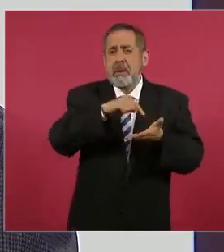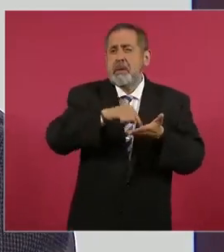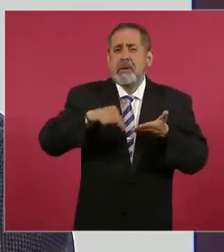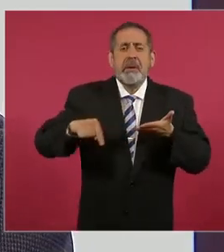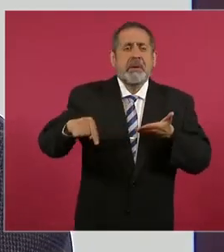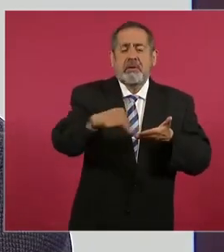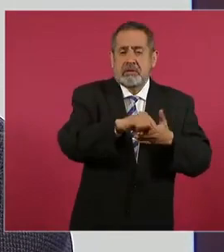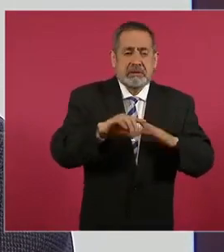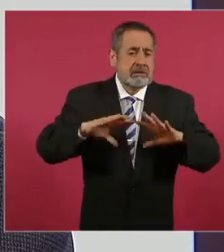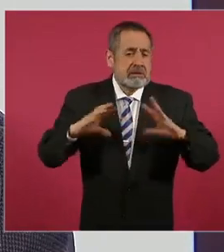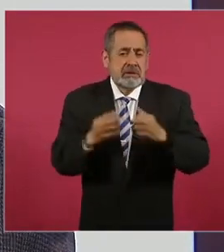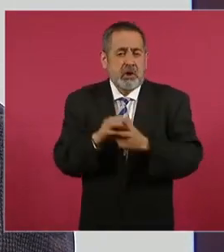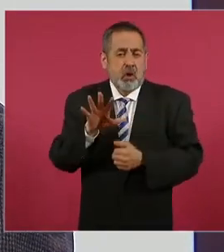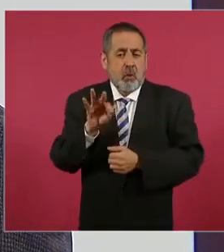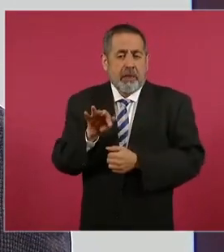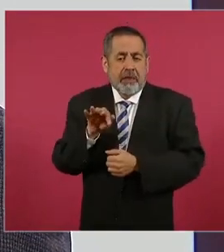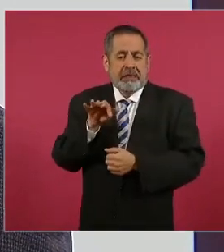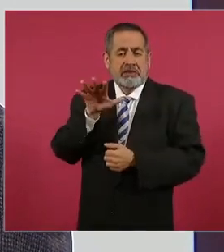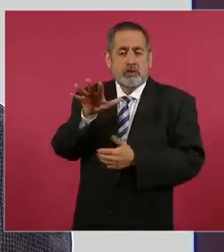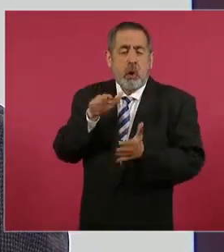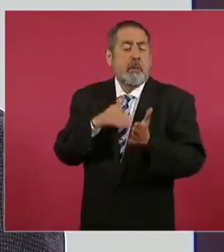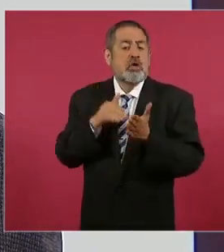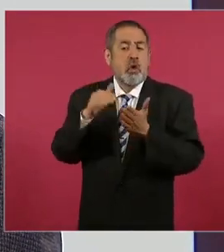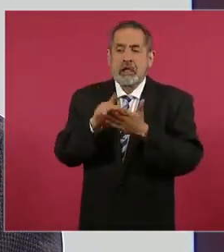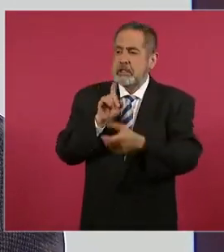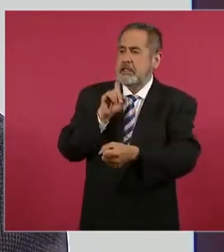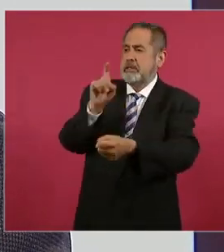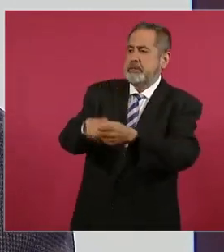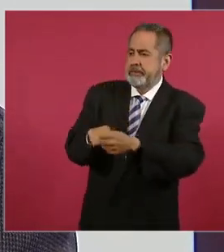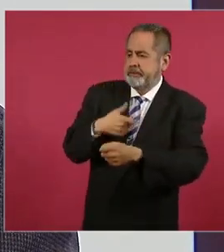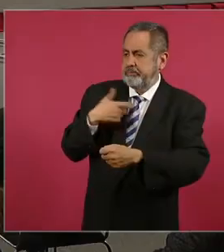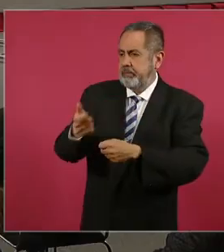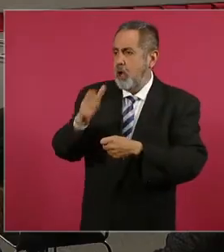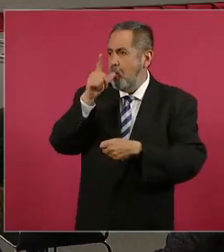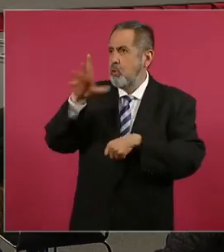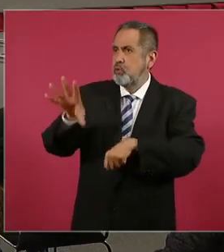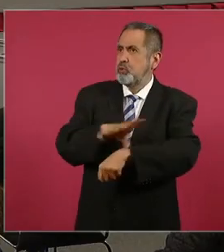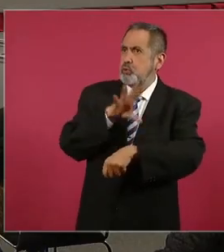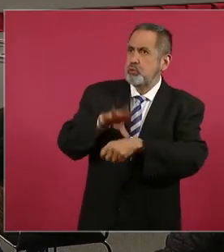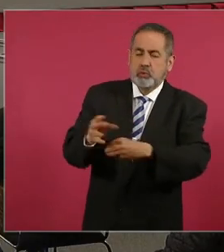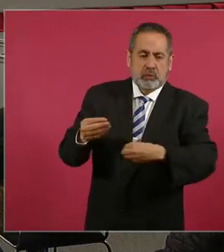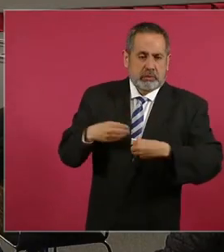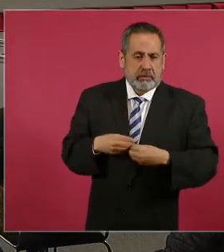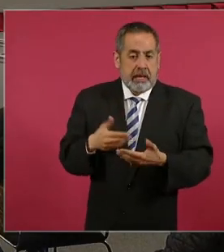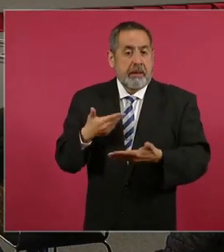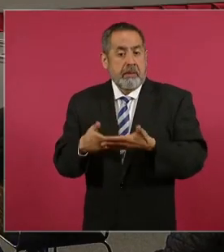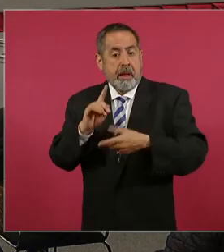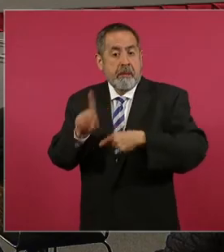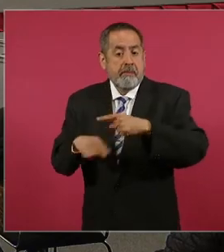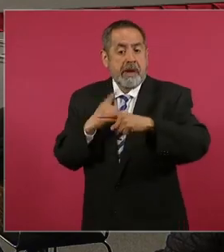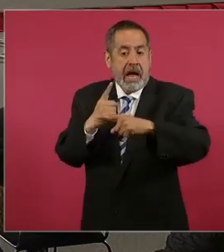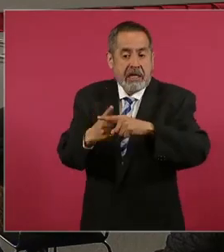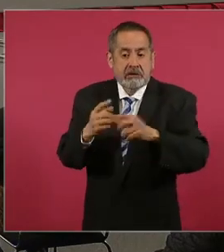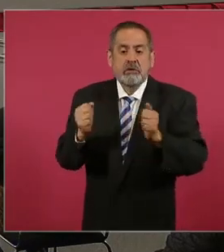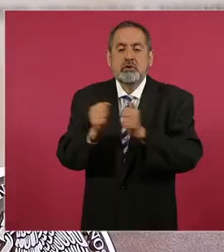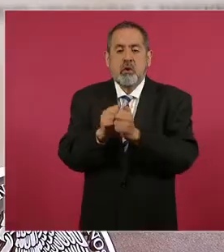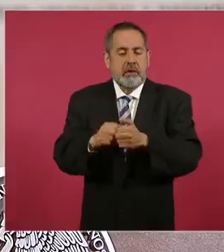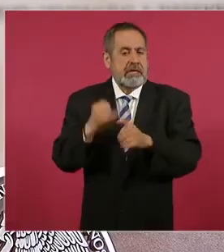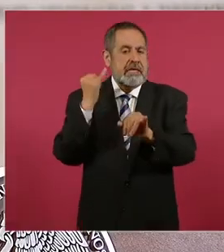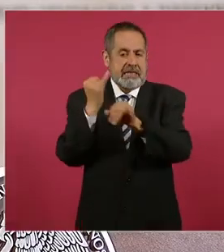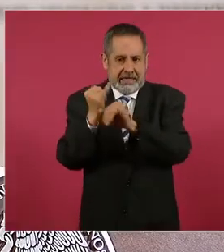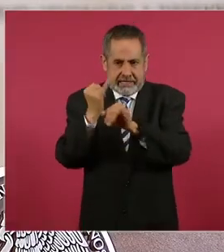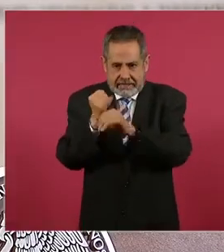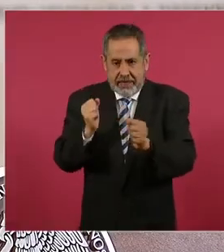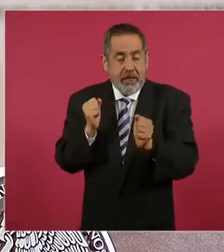45 millones de clientes. Ahora añade también el internet acompañado de